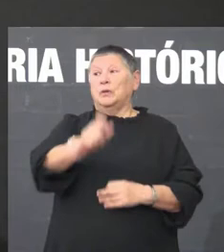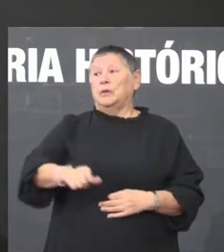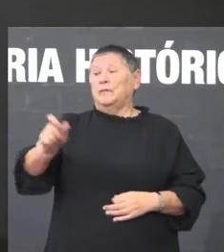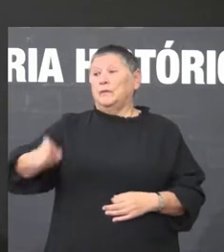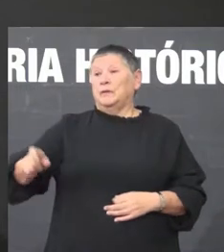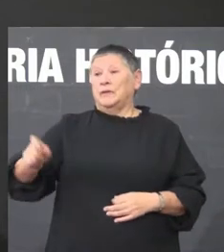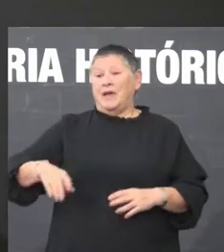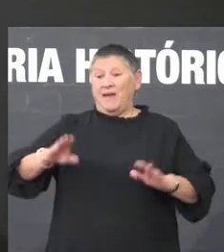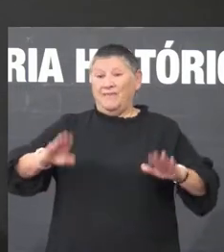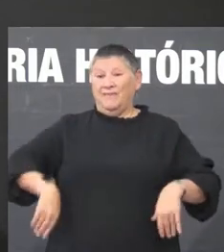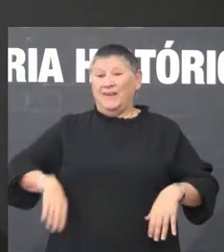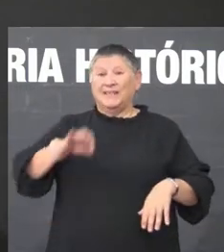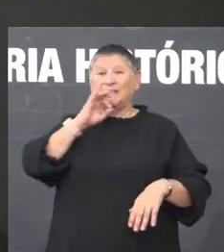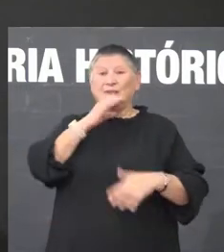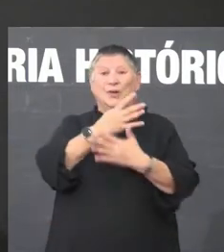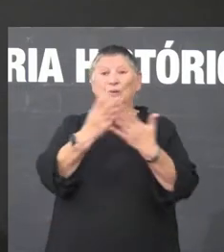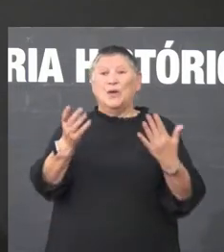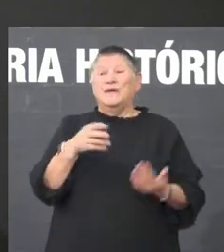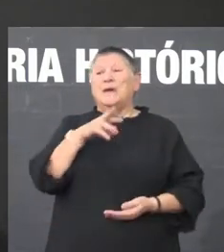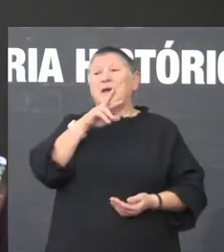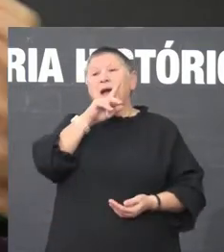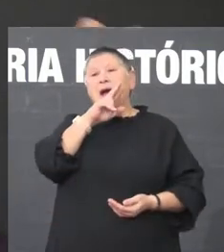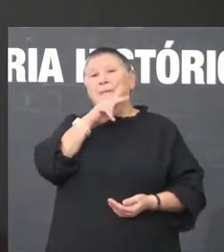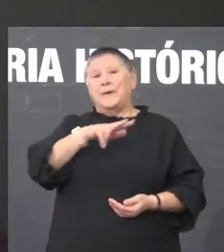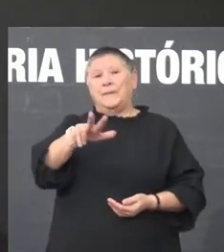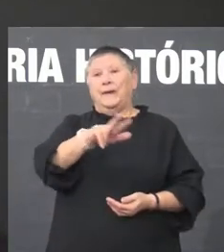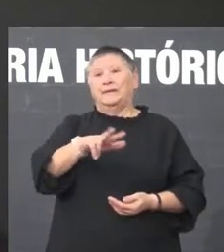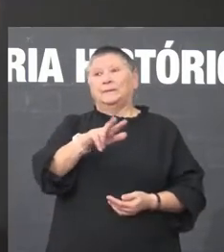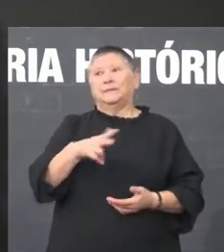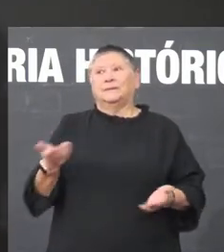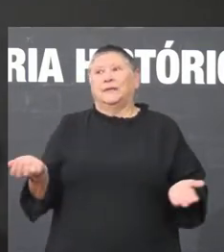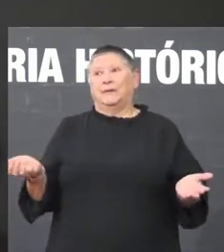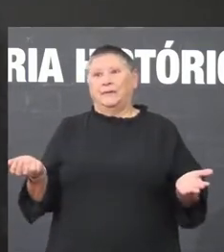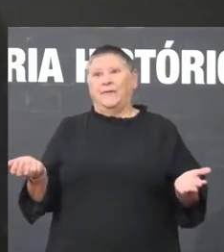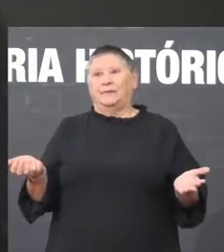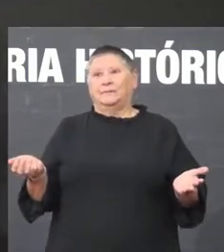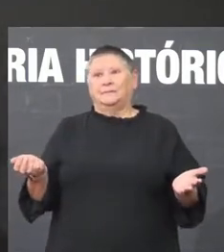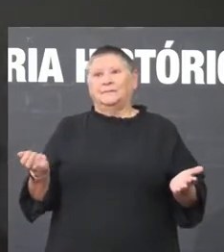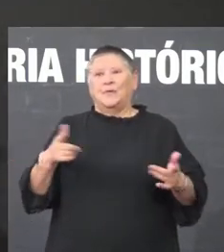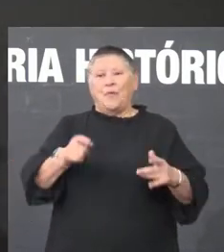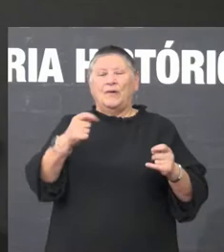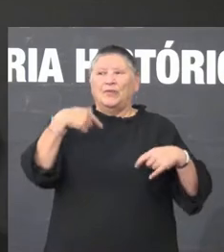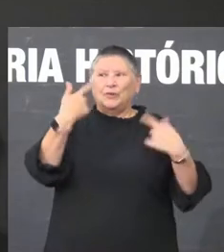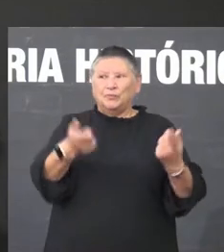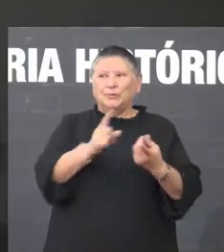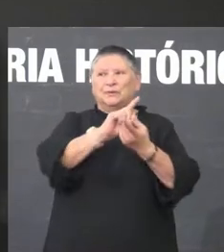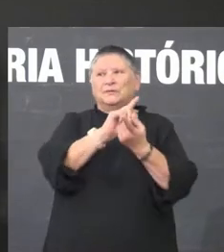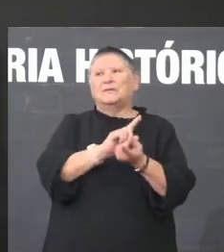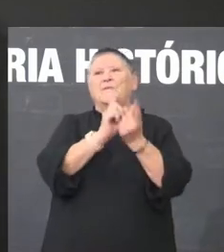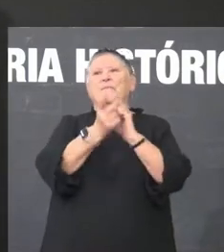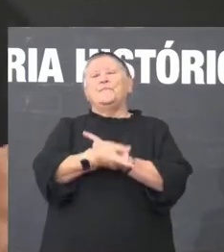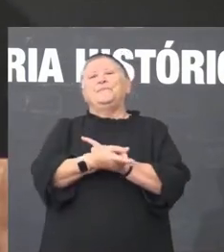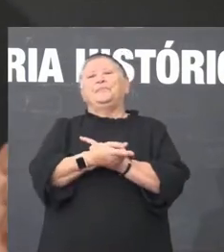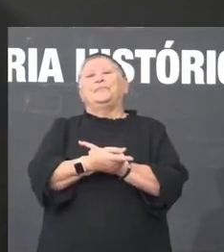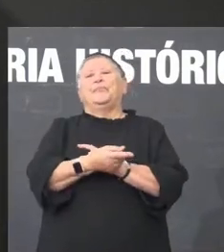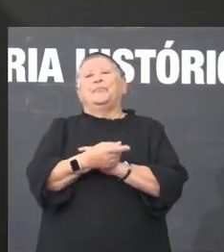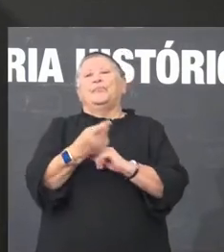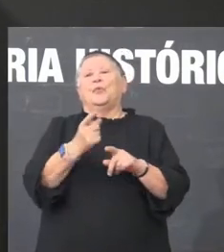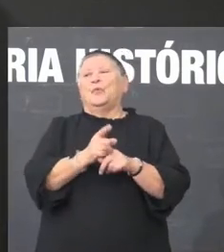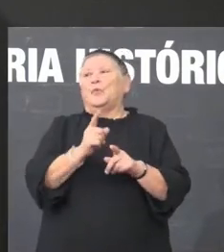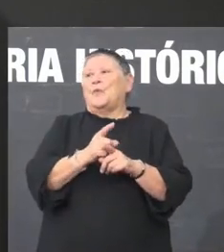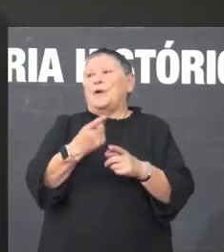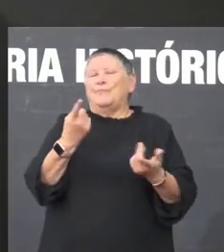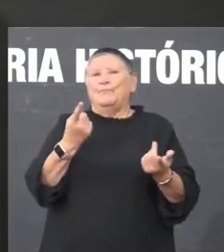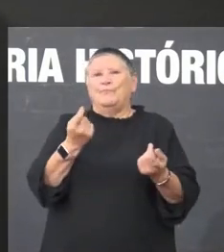19 no habla castellano, que estamos así, ¿eh? Ha habido una transformación veloz de